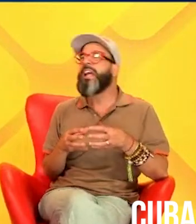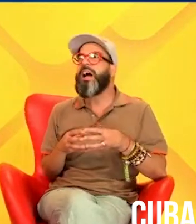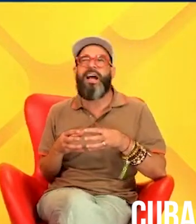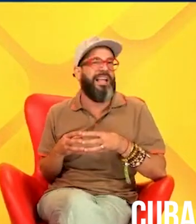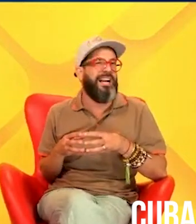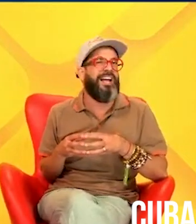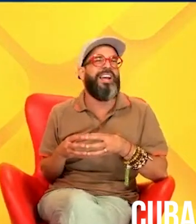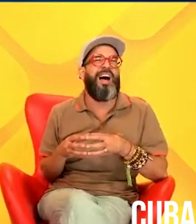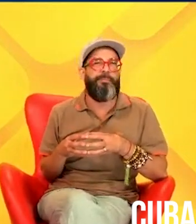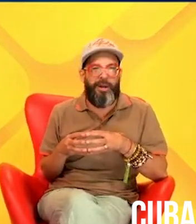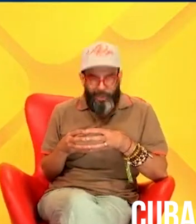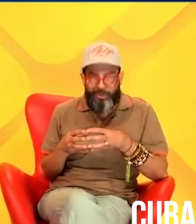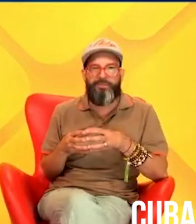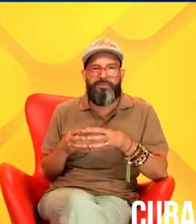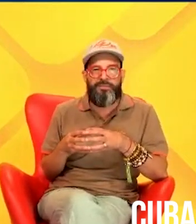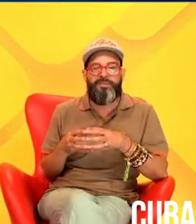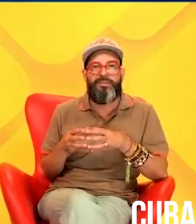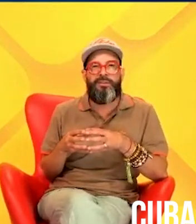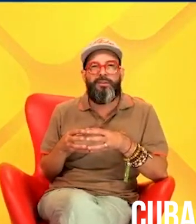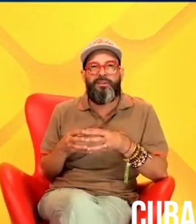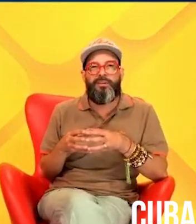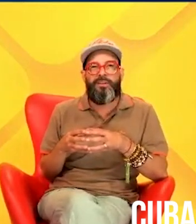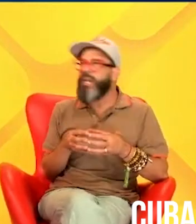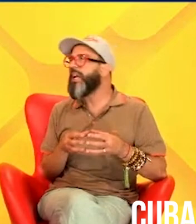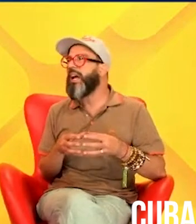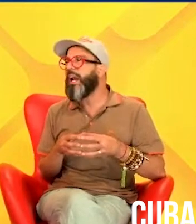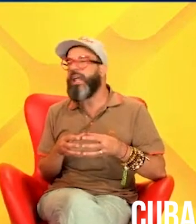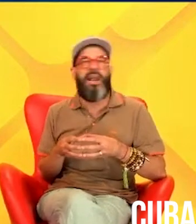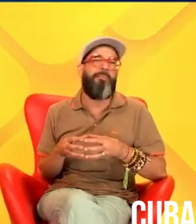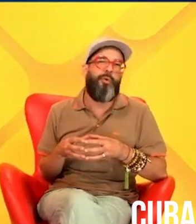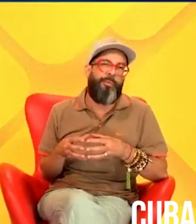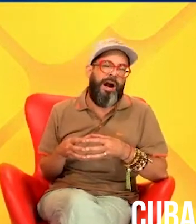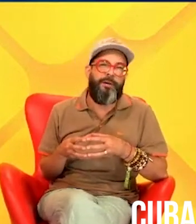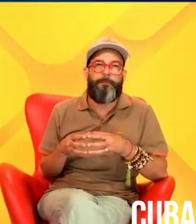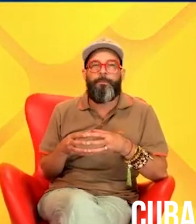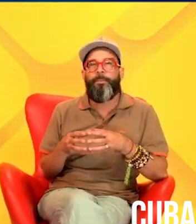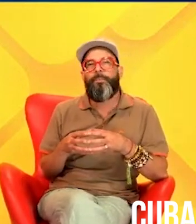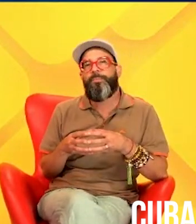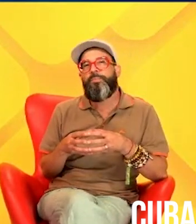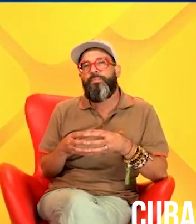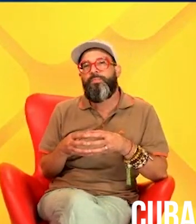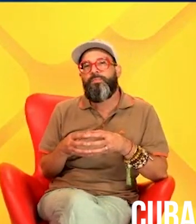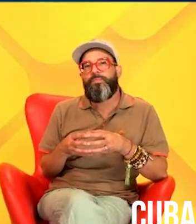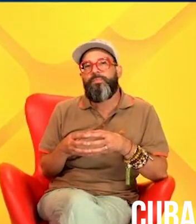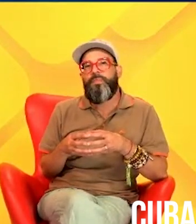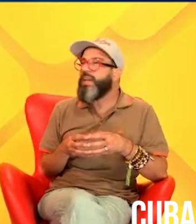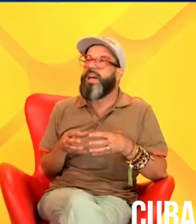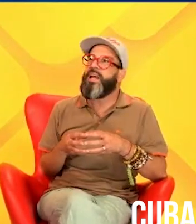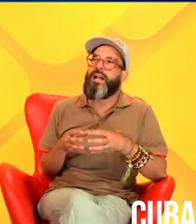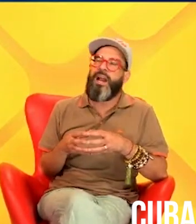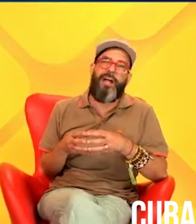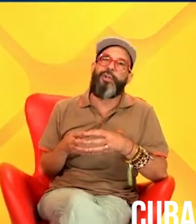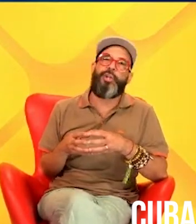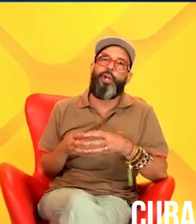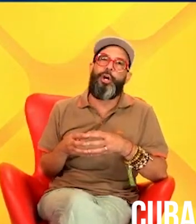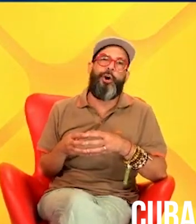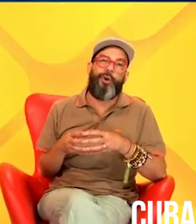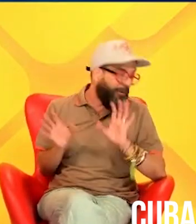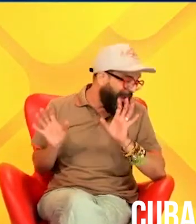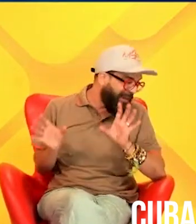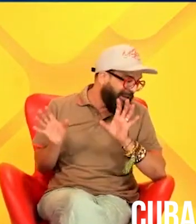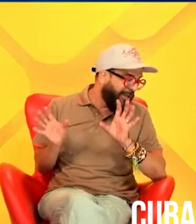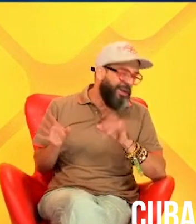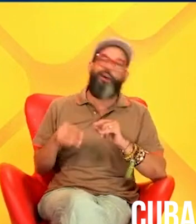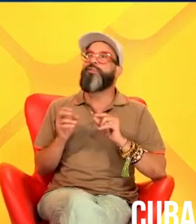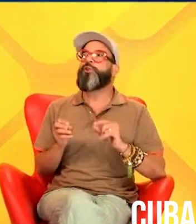qué descarada nada de armas No qué descarada la muma Y qué descarado todos